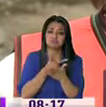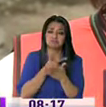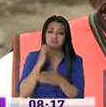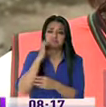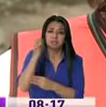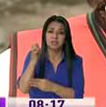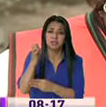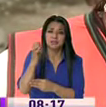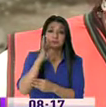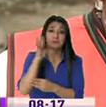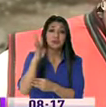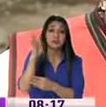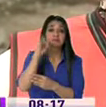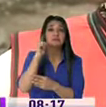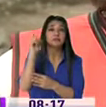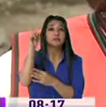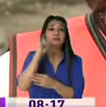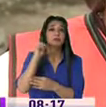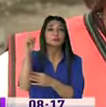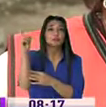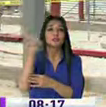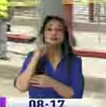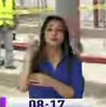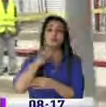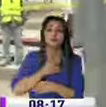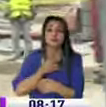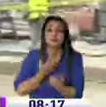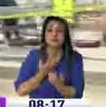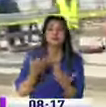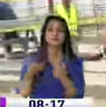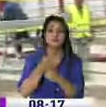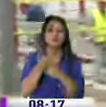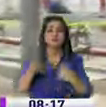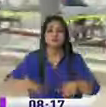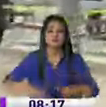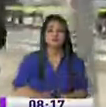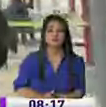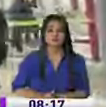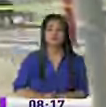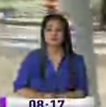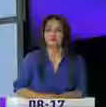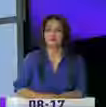esperanza, con mucho anhelo. En Quito informó Adriana Rojas.